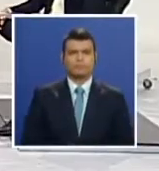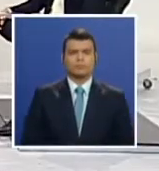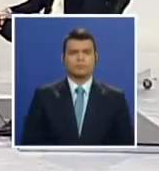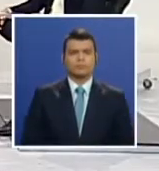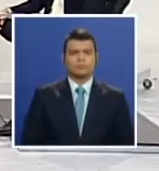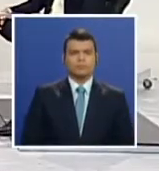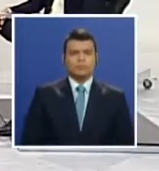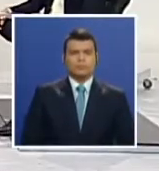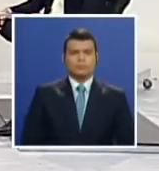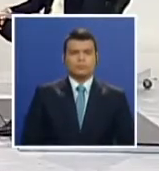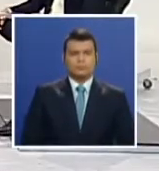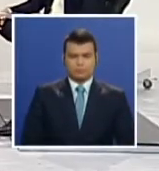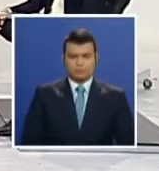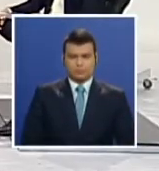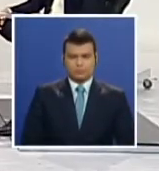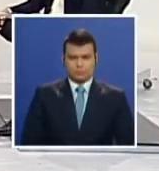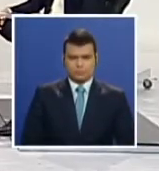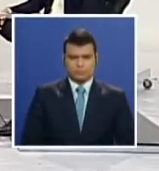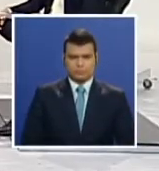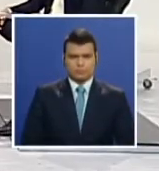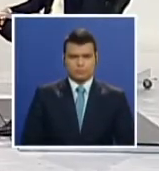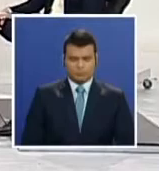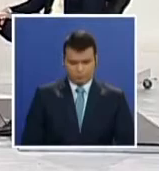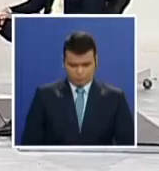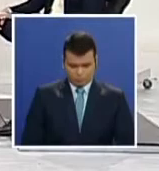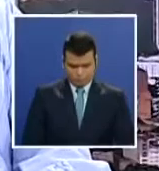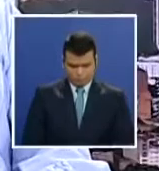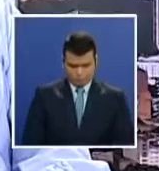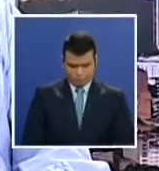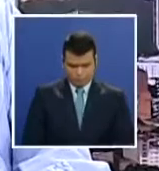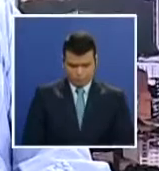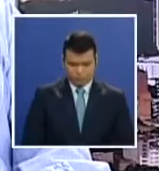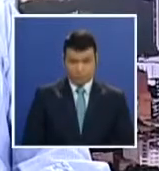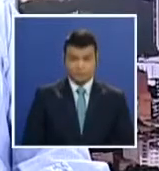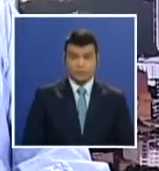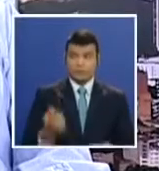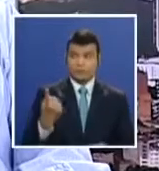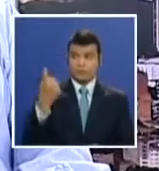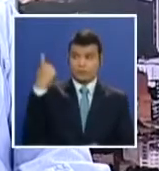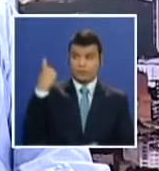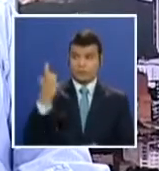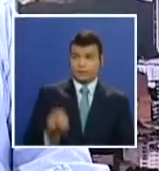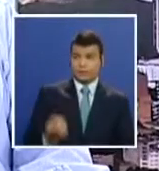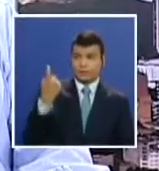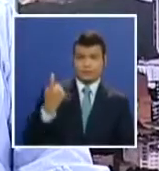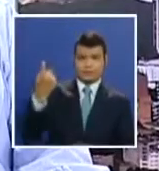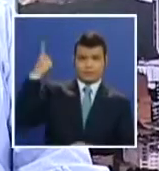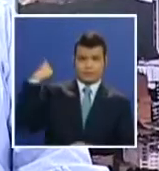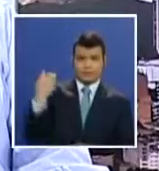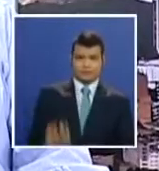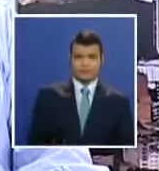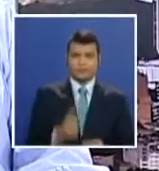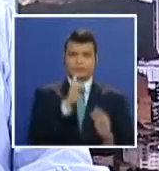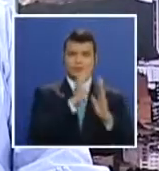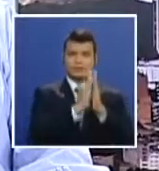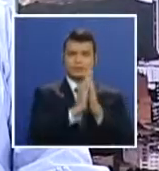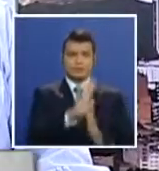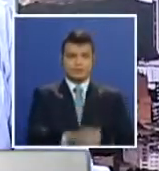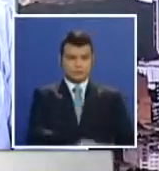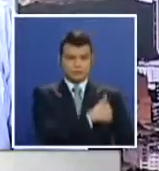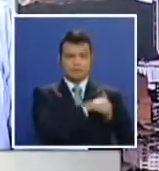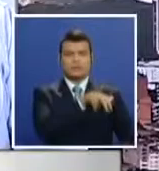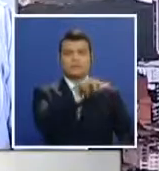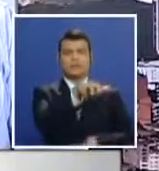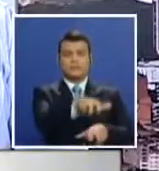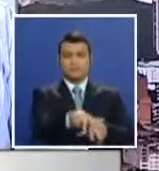tenemos bastante noche de ayer no se supo nada es que los ministros de agricultura que es increíble que el ministro de agricultura